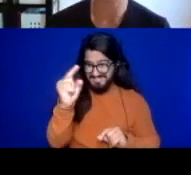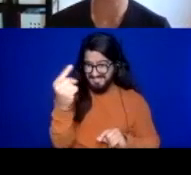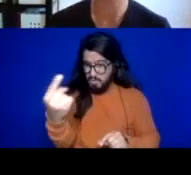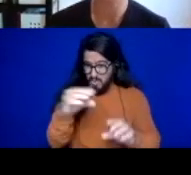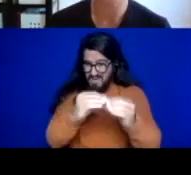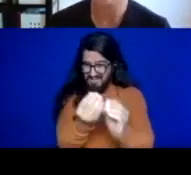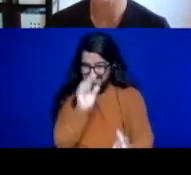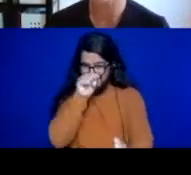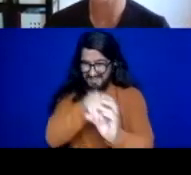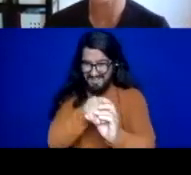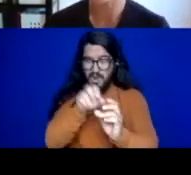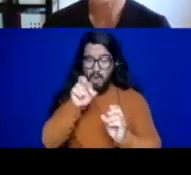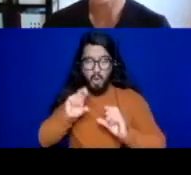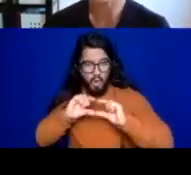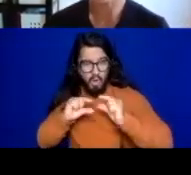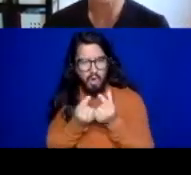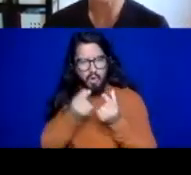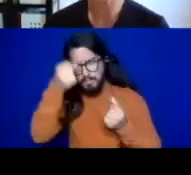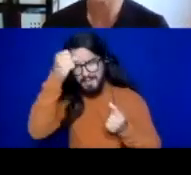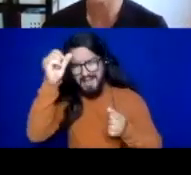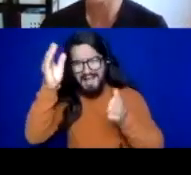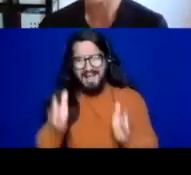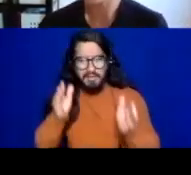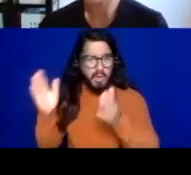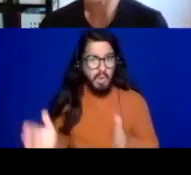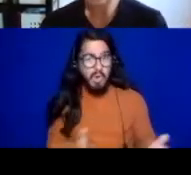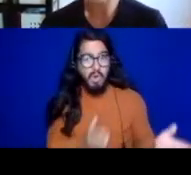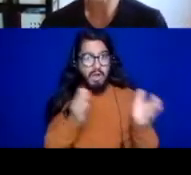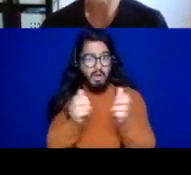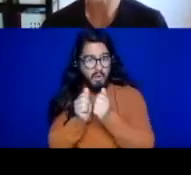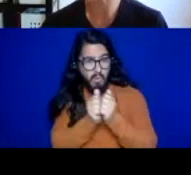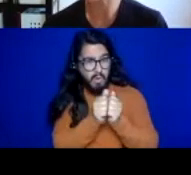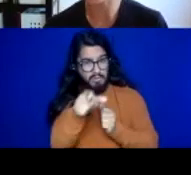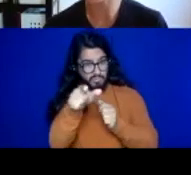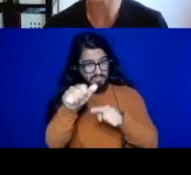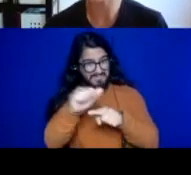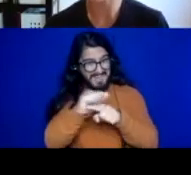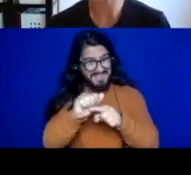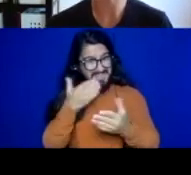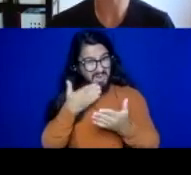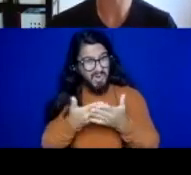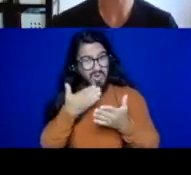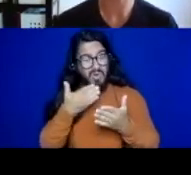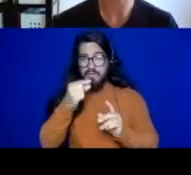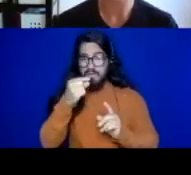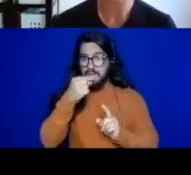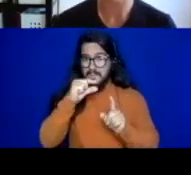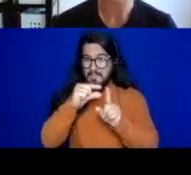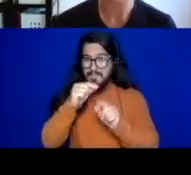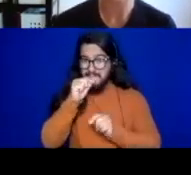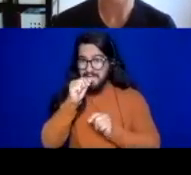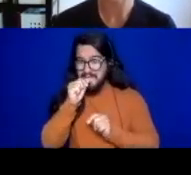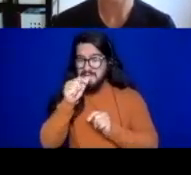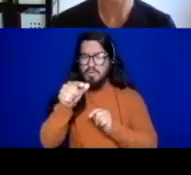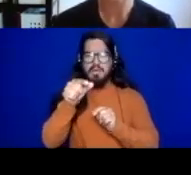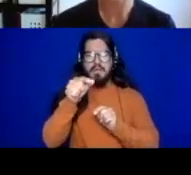de que ustedes son parte o de grupo de activistas con las que organizan en ese grupo, ¿ustedes están practicando buen manejo de contraseña o